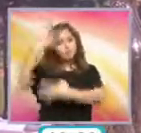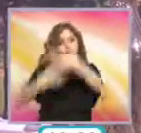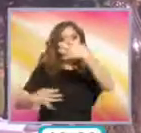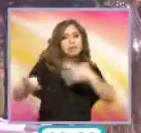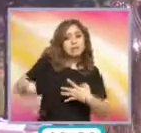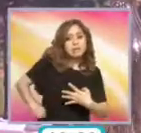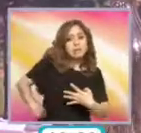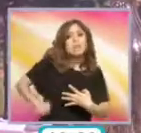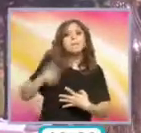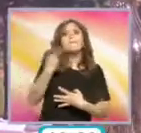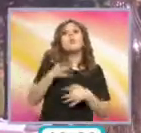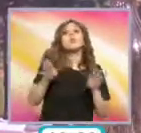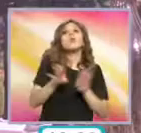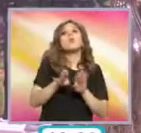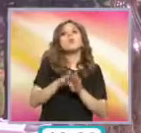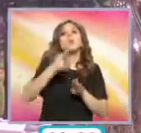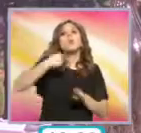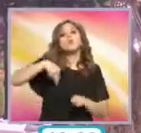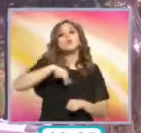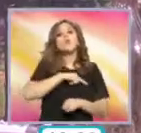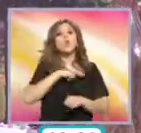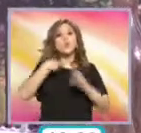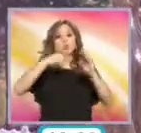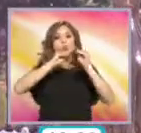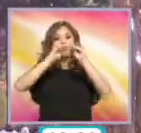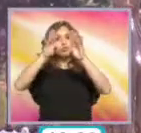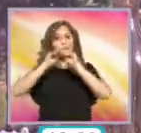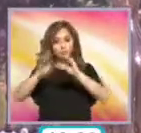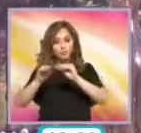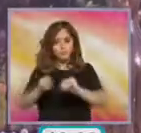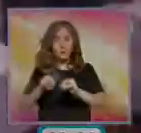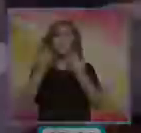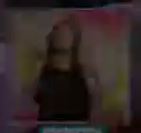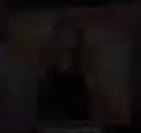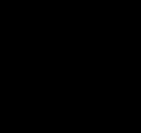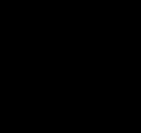toca a nosotros mismos los usuarios. Maravilloso. Gracias, Pisu. Muchísimas gracias. Muchas gracias. Excelente.